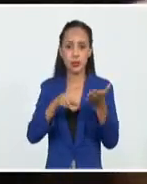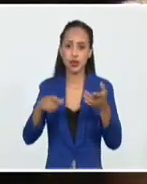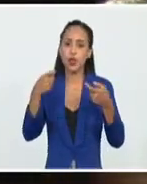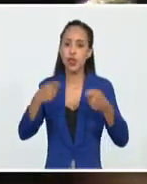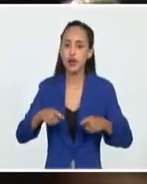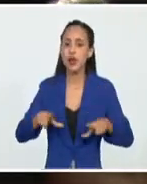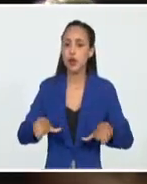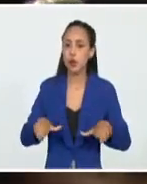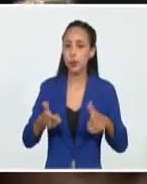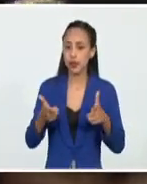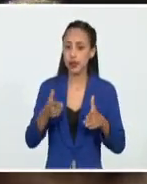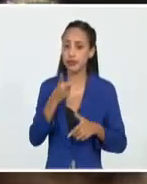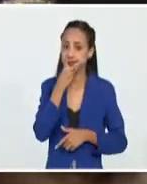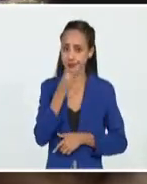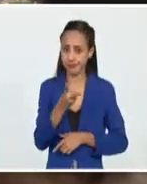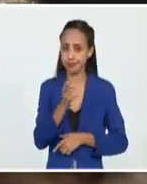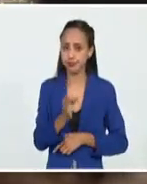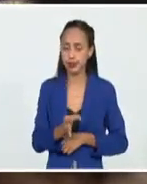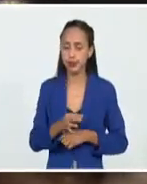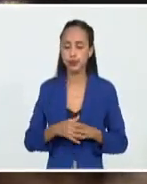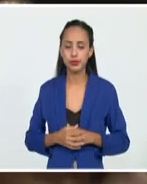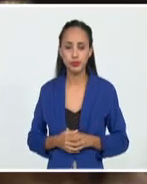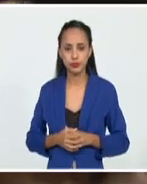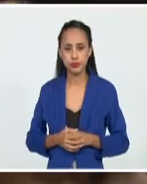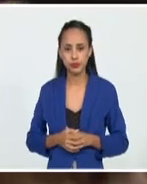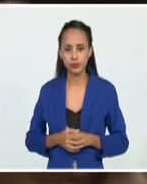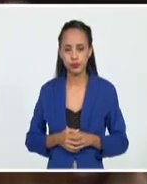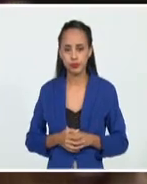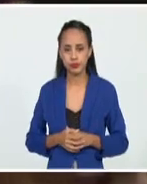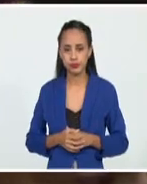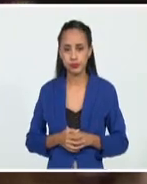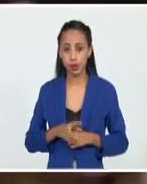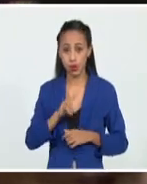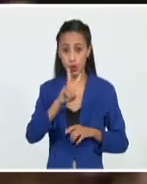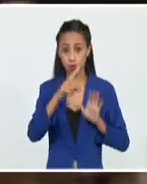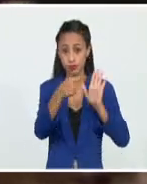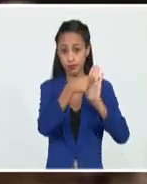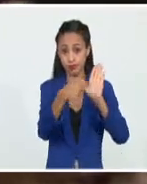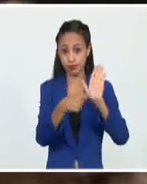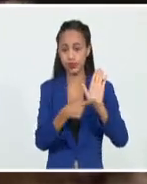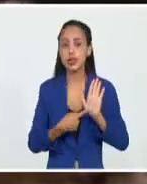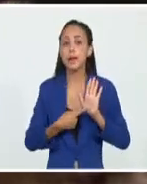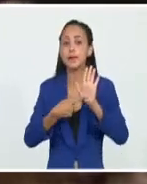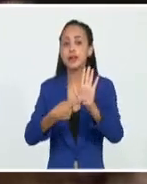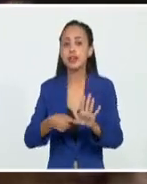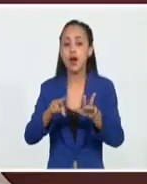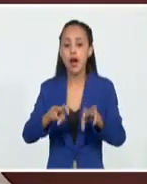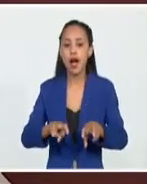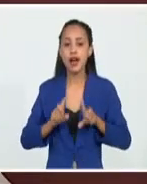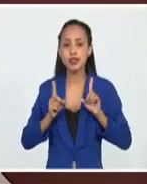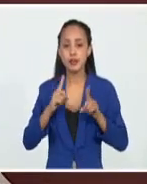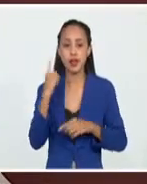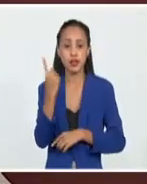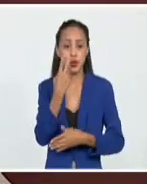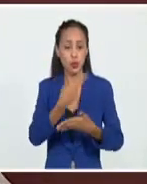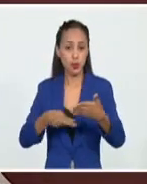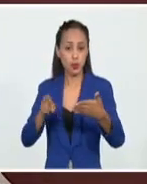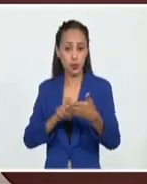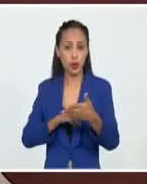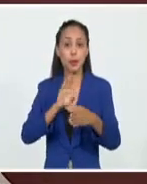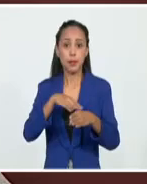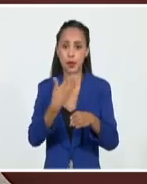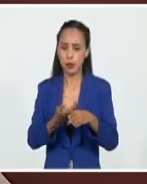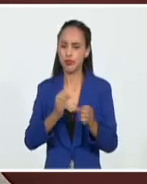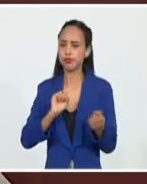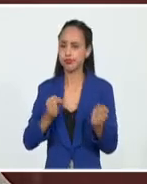cumplimiento. De igual forma, ambos textos serán presentados a la Asamblea Nacional del Poder Popular para su respaldo y